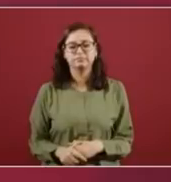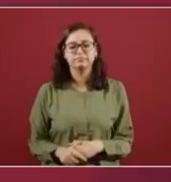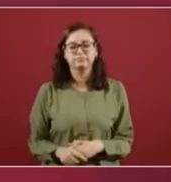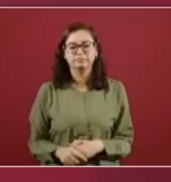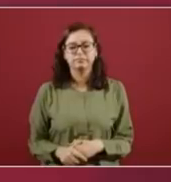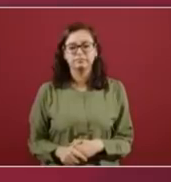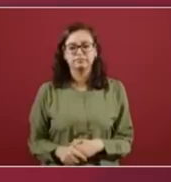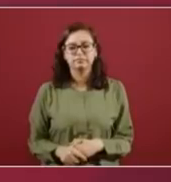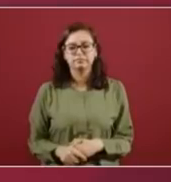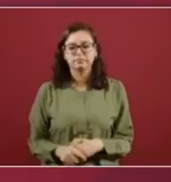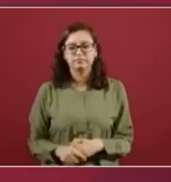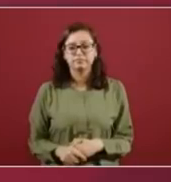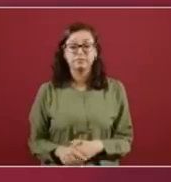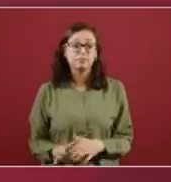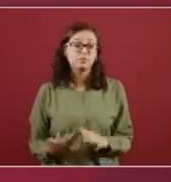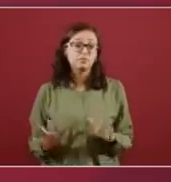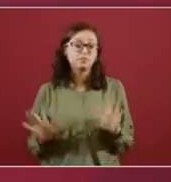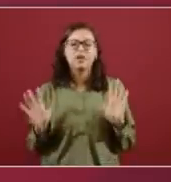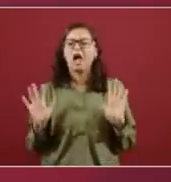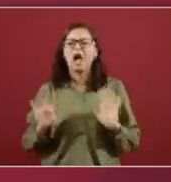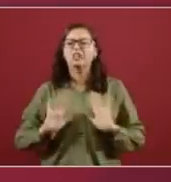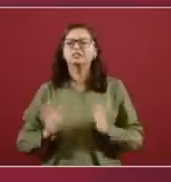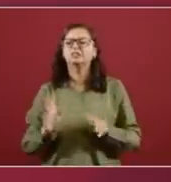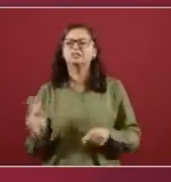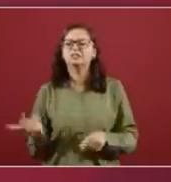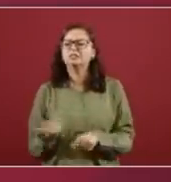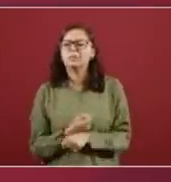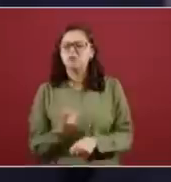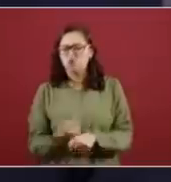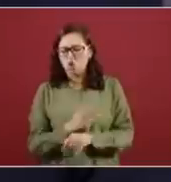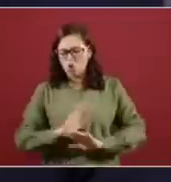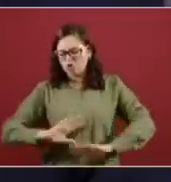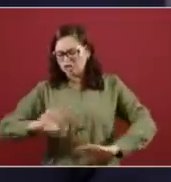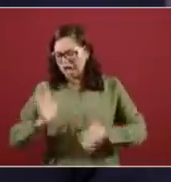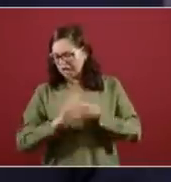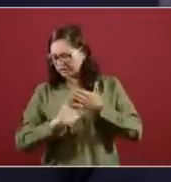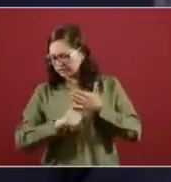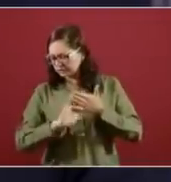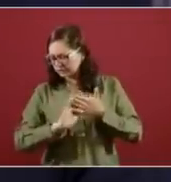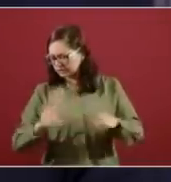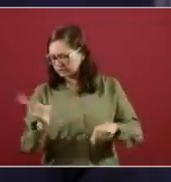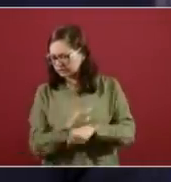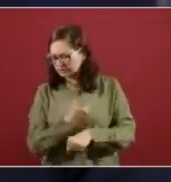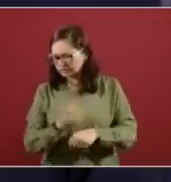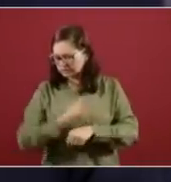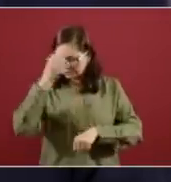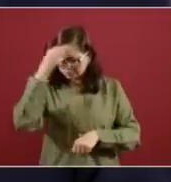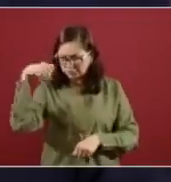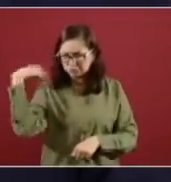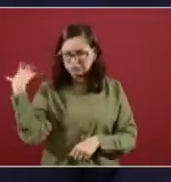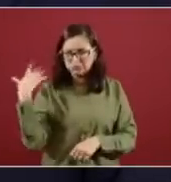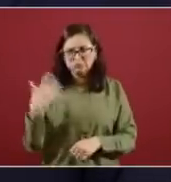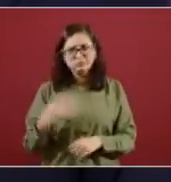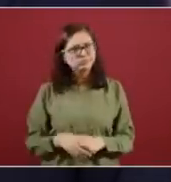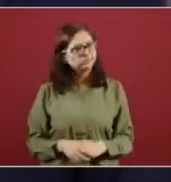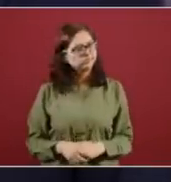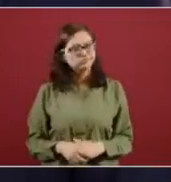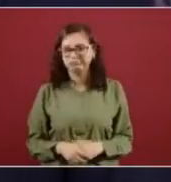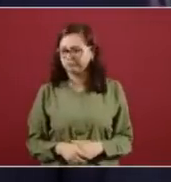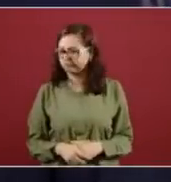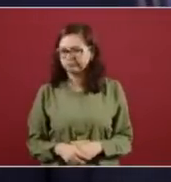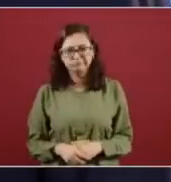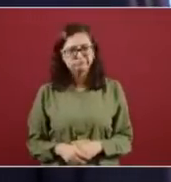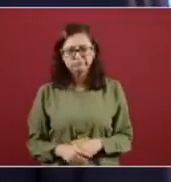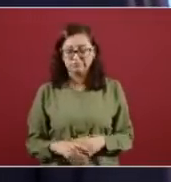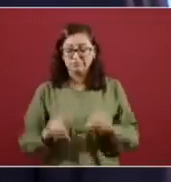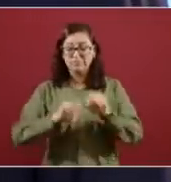no decidió y eso ya es pasado o sea no es la cuarta transformación